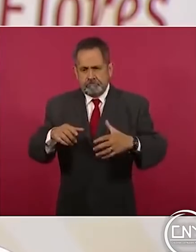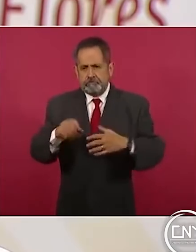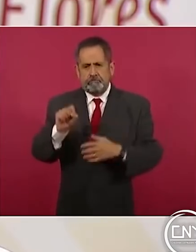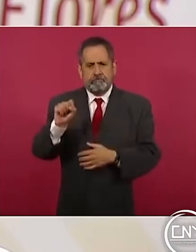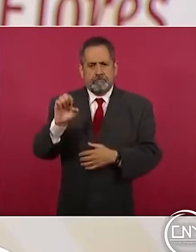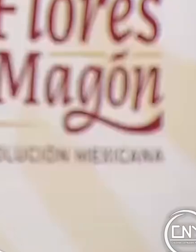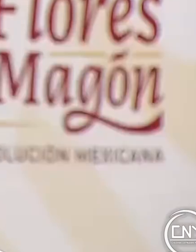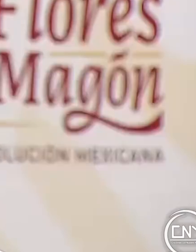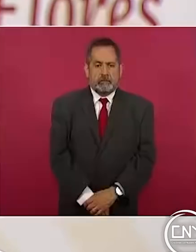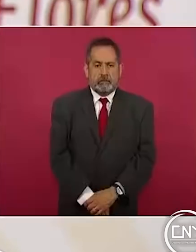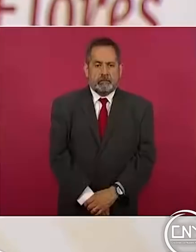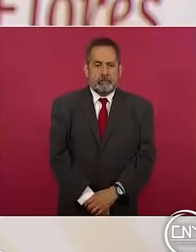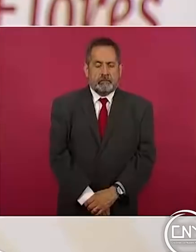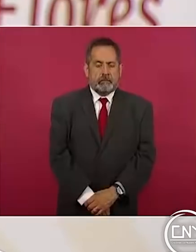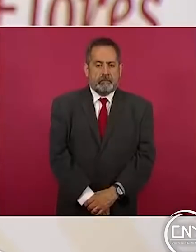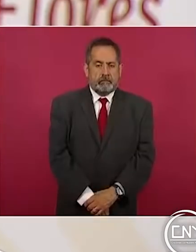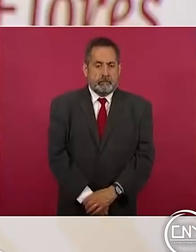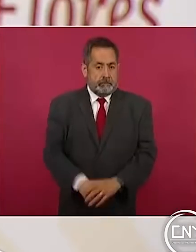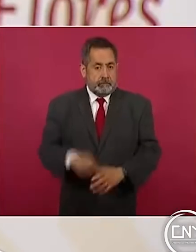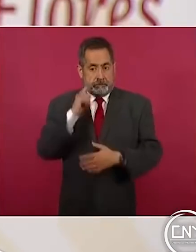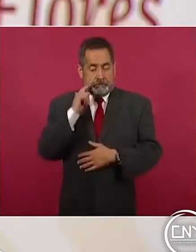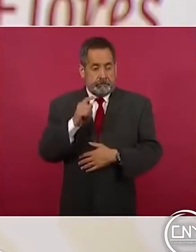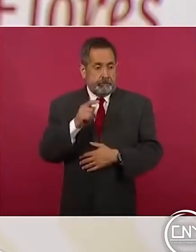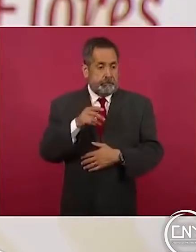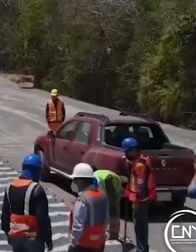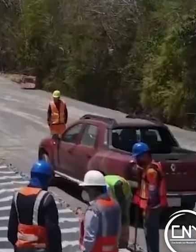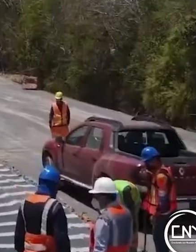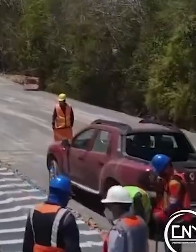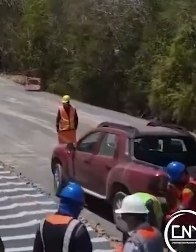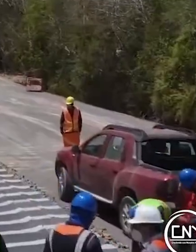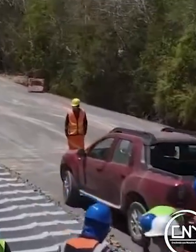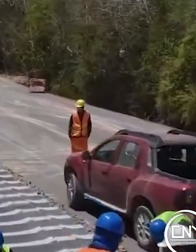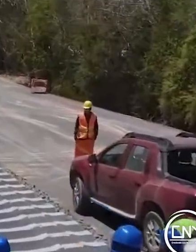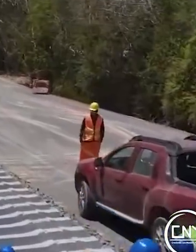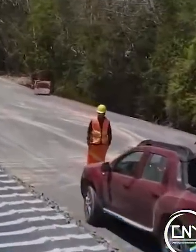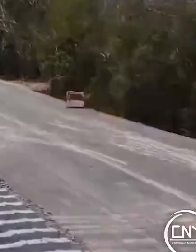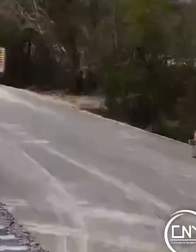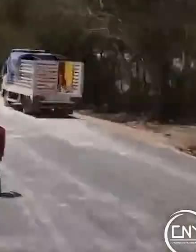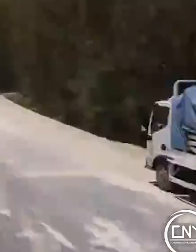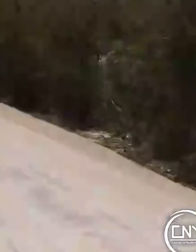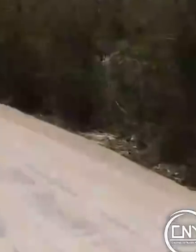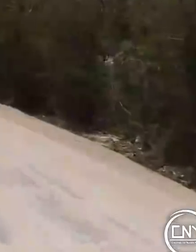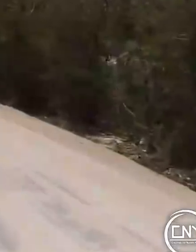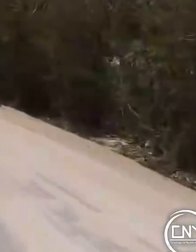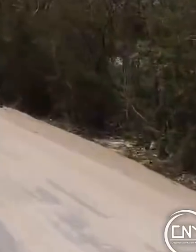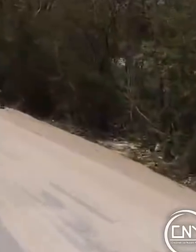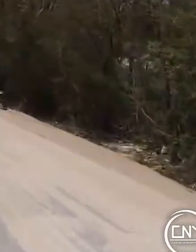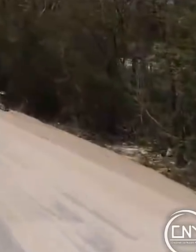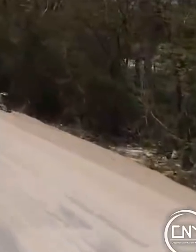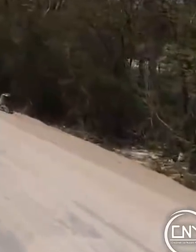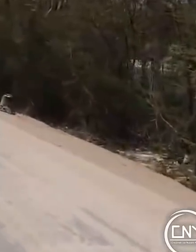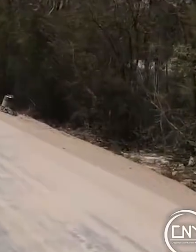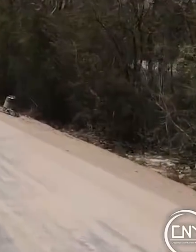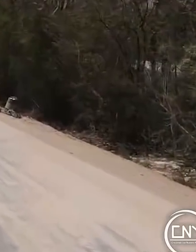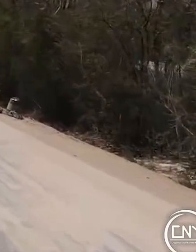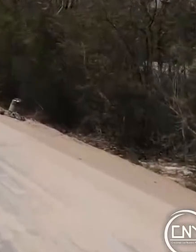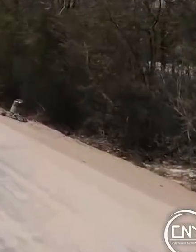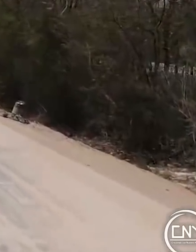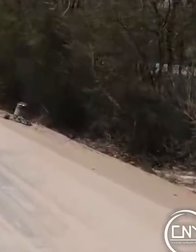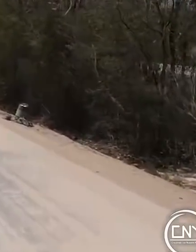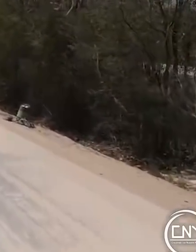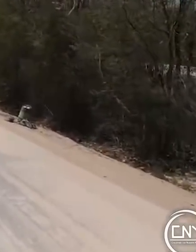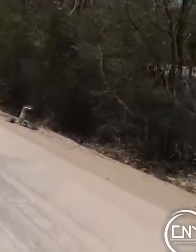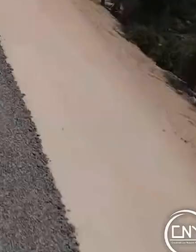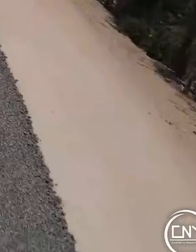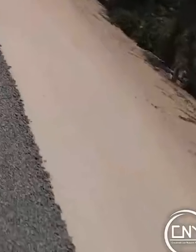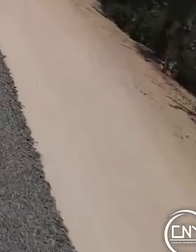México a cargo de la Secretaría de la Defensa Nacional. El general destacó que serán 558 kilómetros de vía férrea en